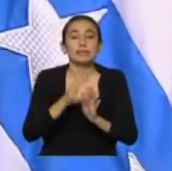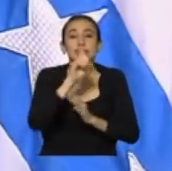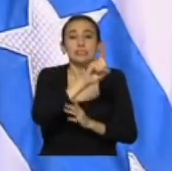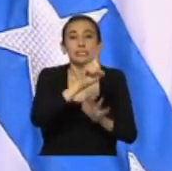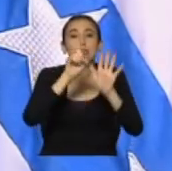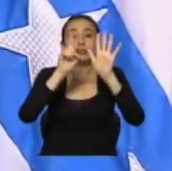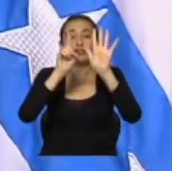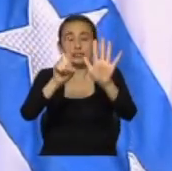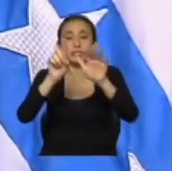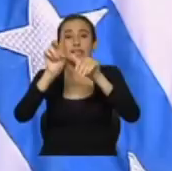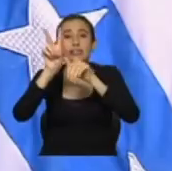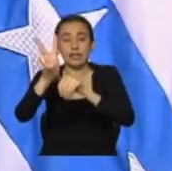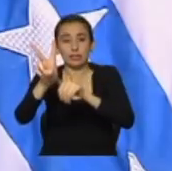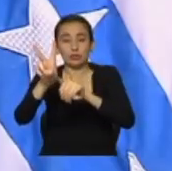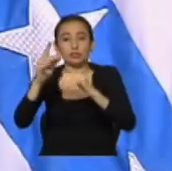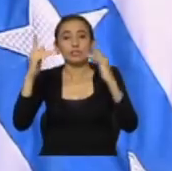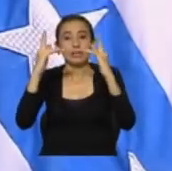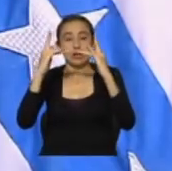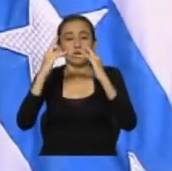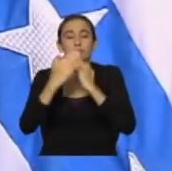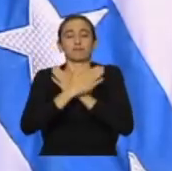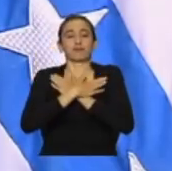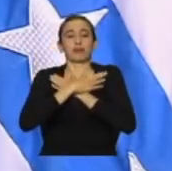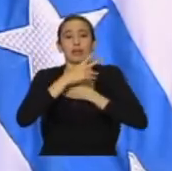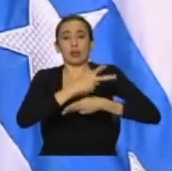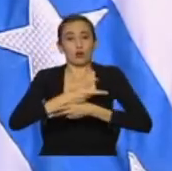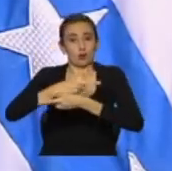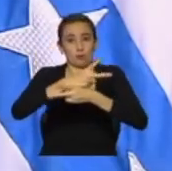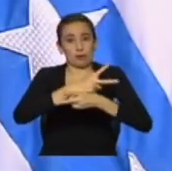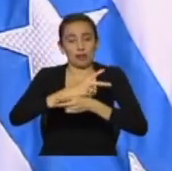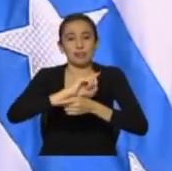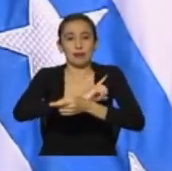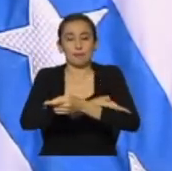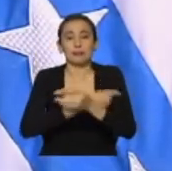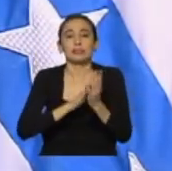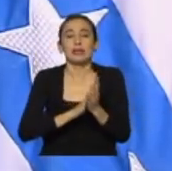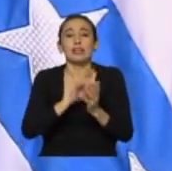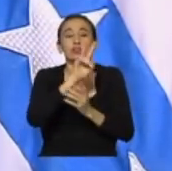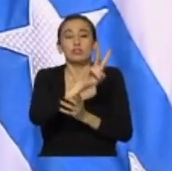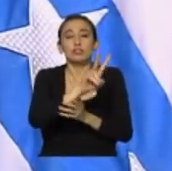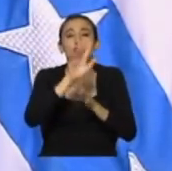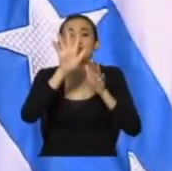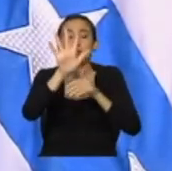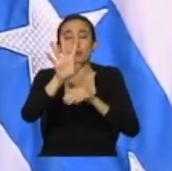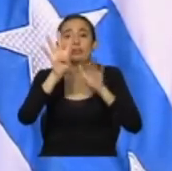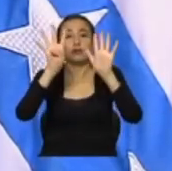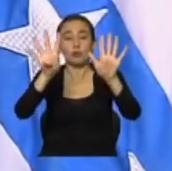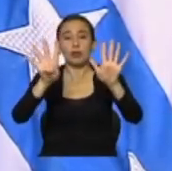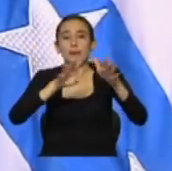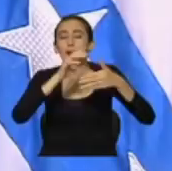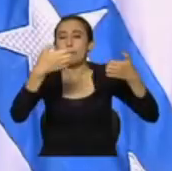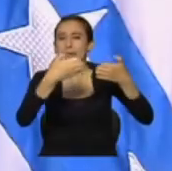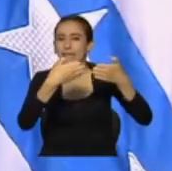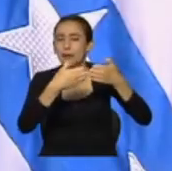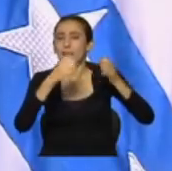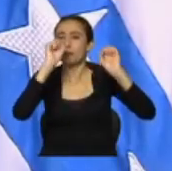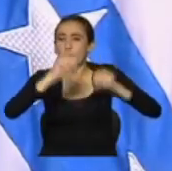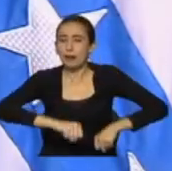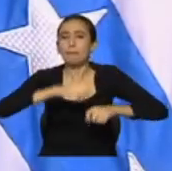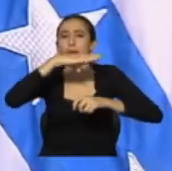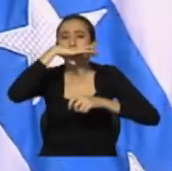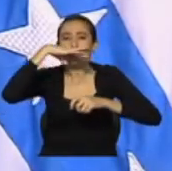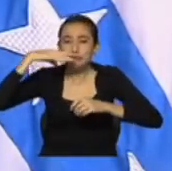de las unidades de cuidados intensivos y 249 respiradores entregamos recientemente 120